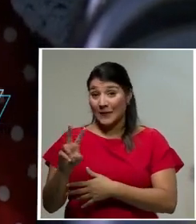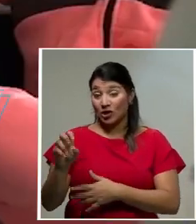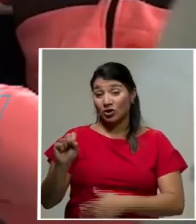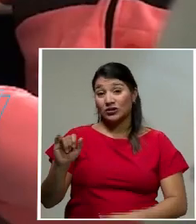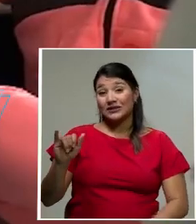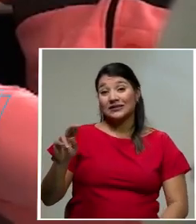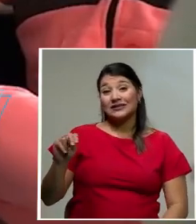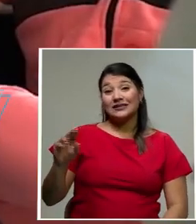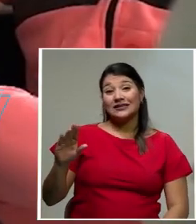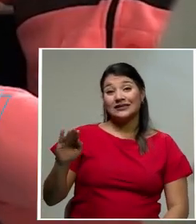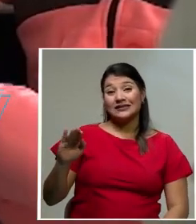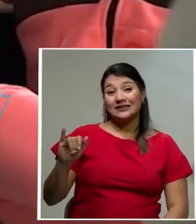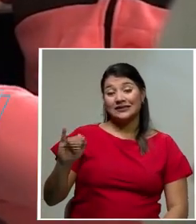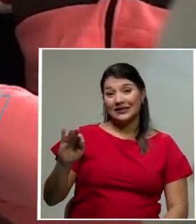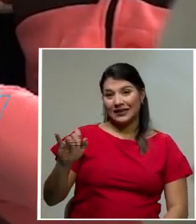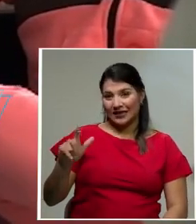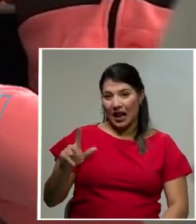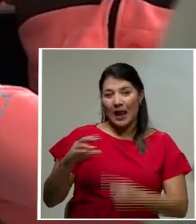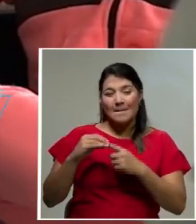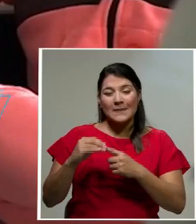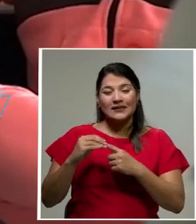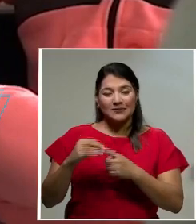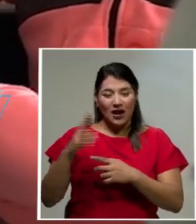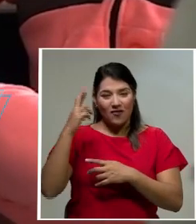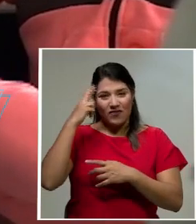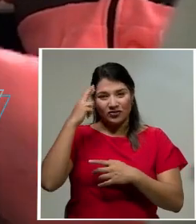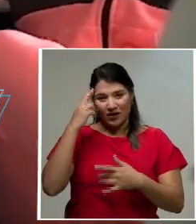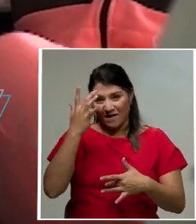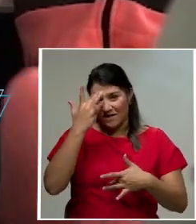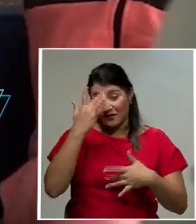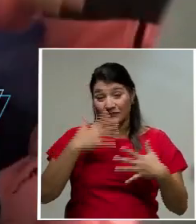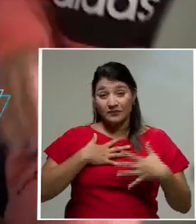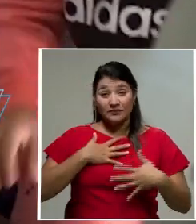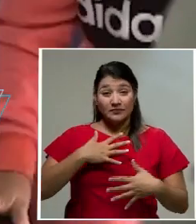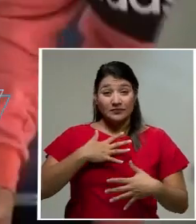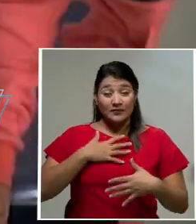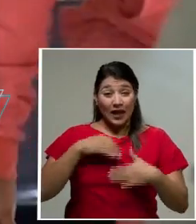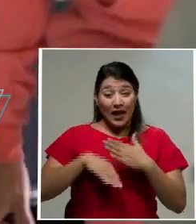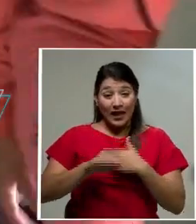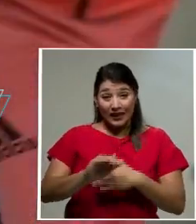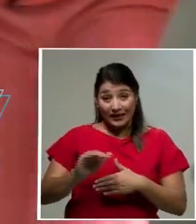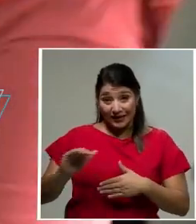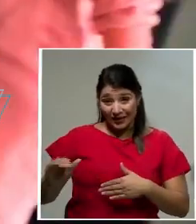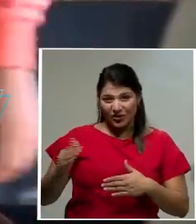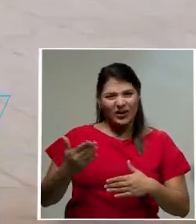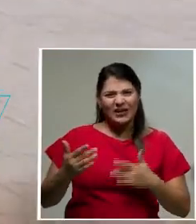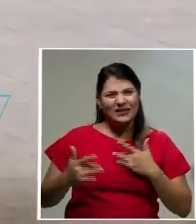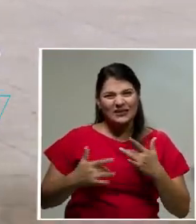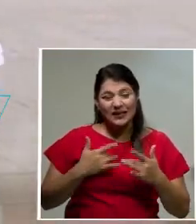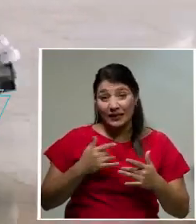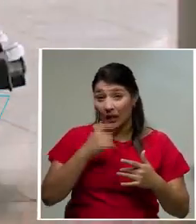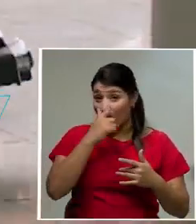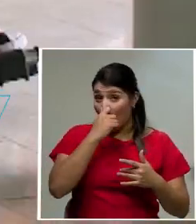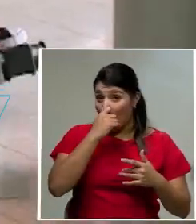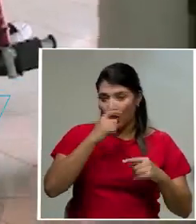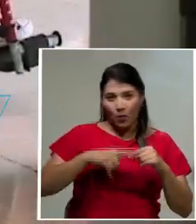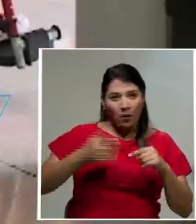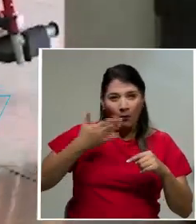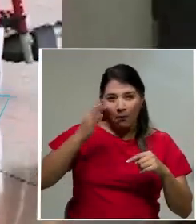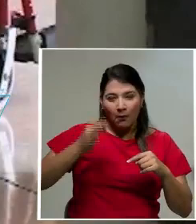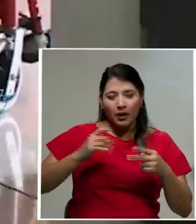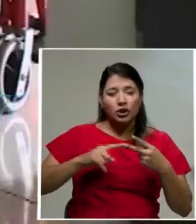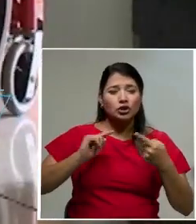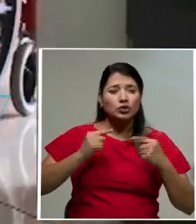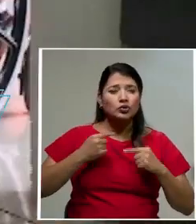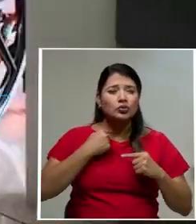de las principales causas de las enfermedades respiratorias en los niños pequeños. Entre los síntomas están nariz tapada, dolor de